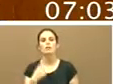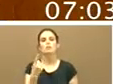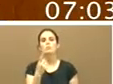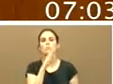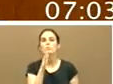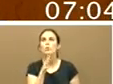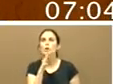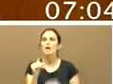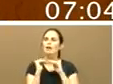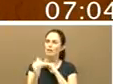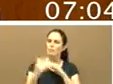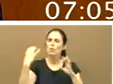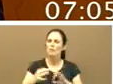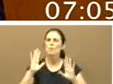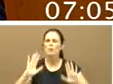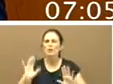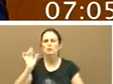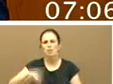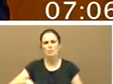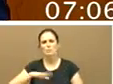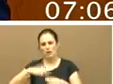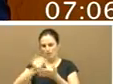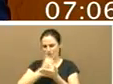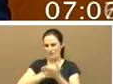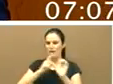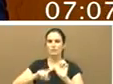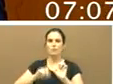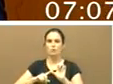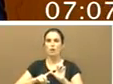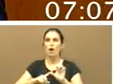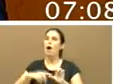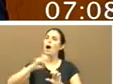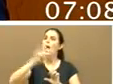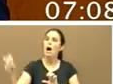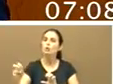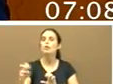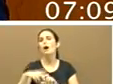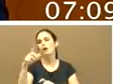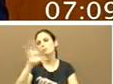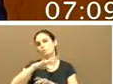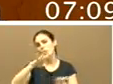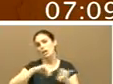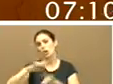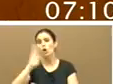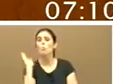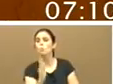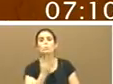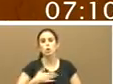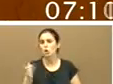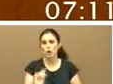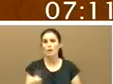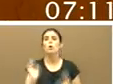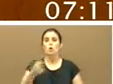tampoco queremos que por eso, y para beneficiar a Extremadura, se perjudique a ninguna otra región. Queremos, eso sí,